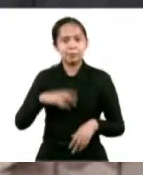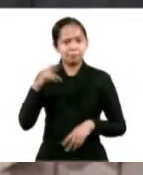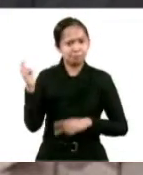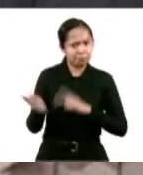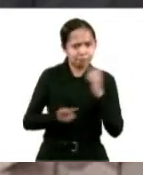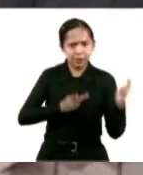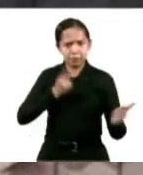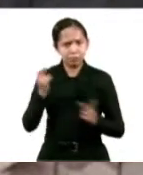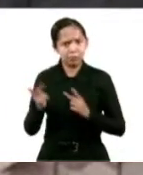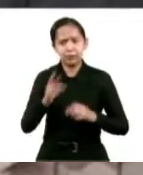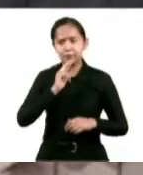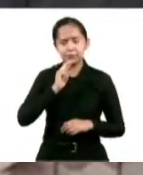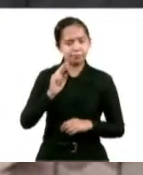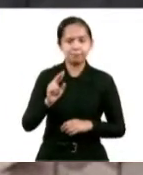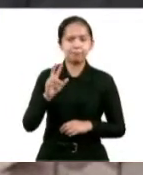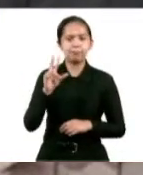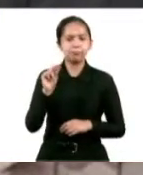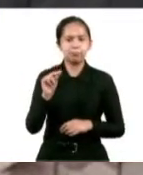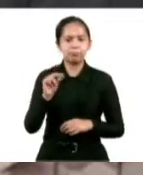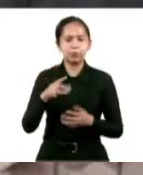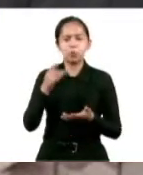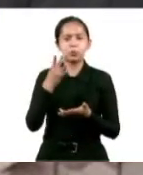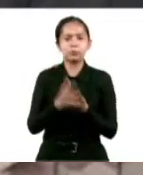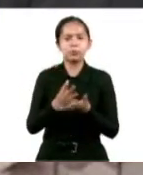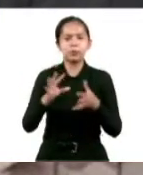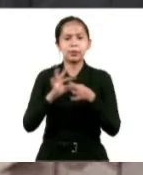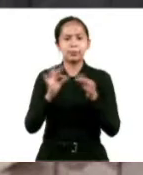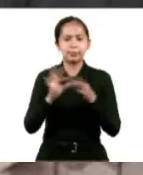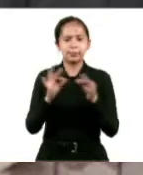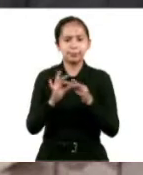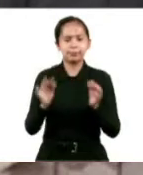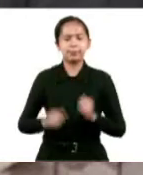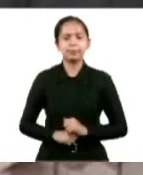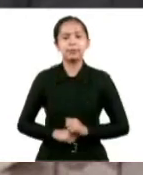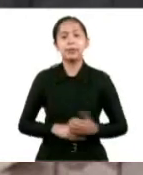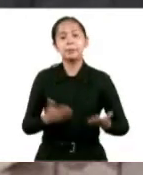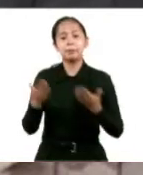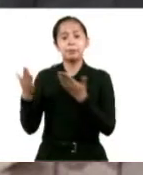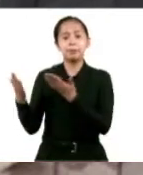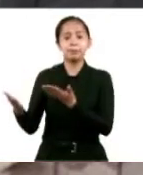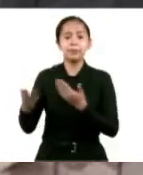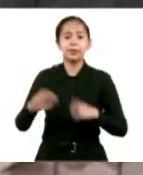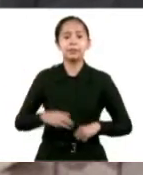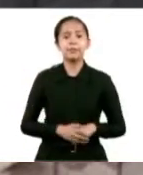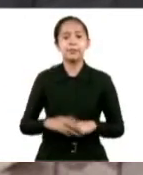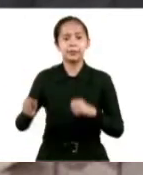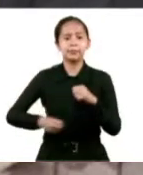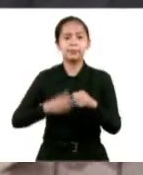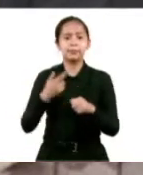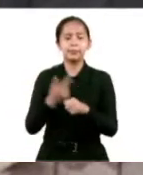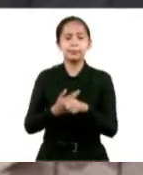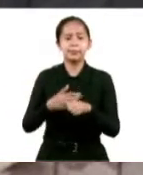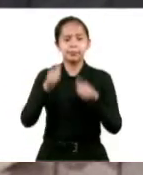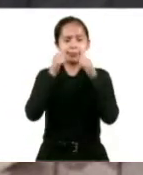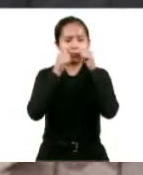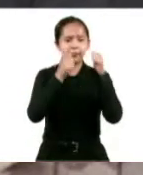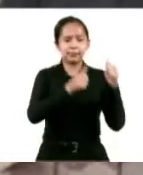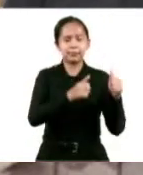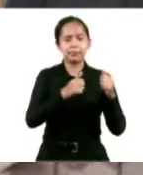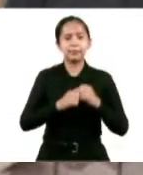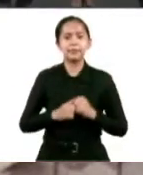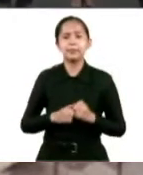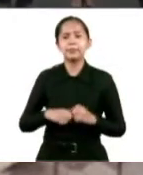de preguntas y respuestas. Cedemos la palabra a la Secretaria de Gestión Integral de Riesgos y Protección